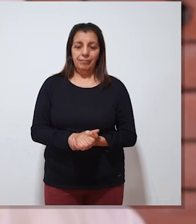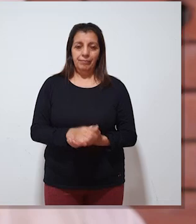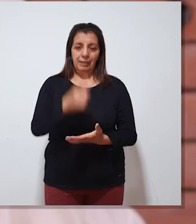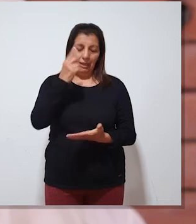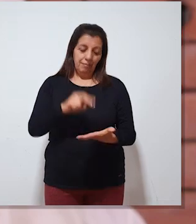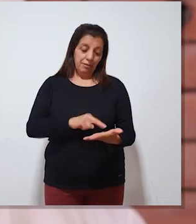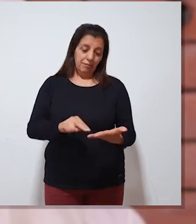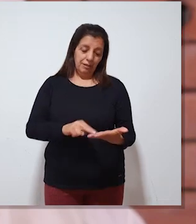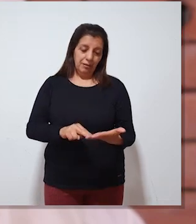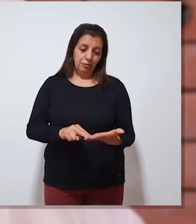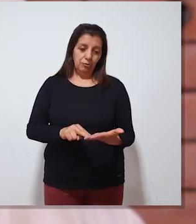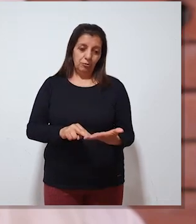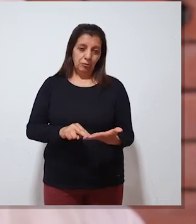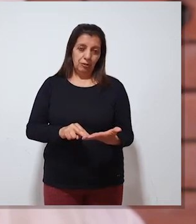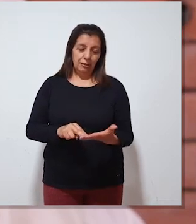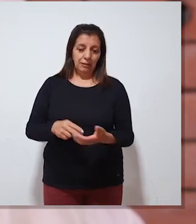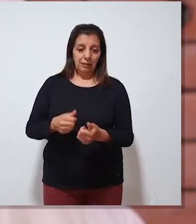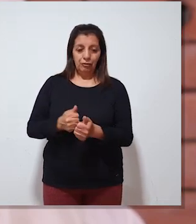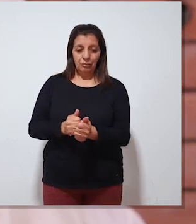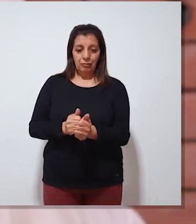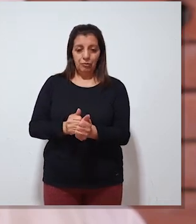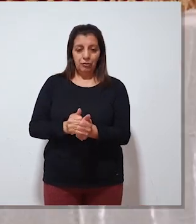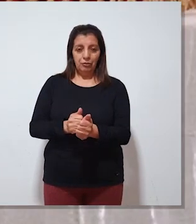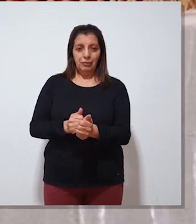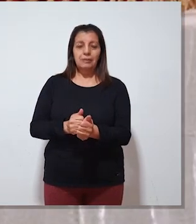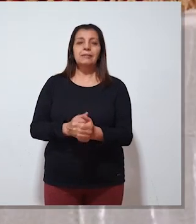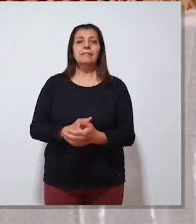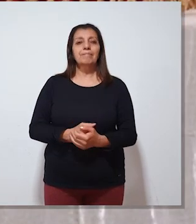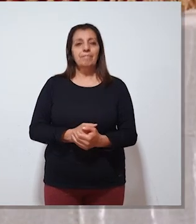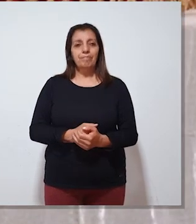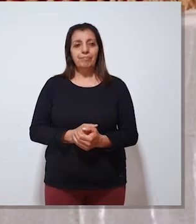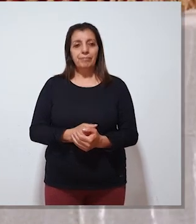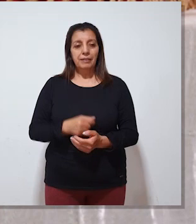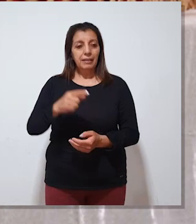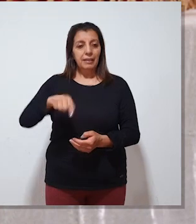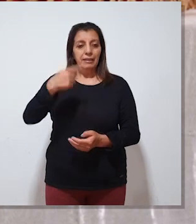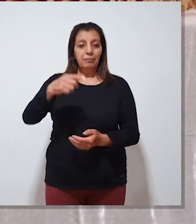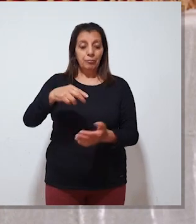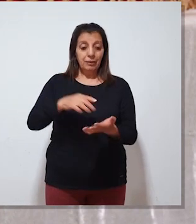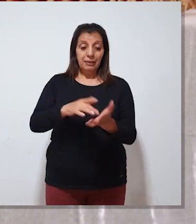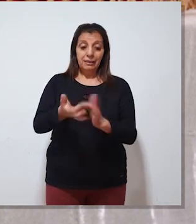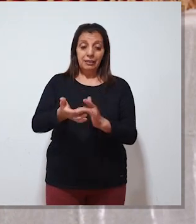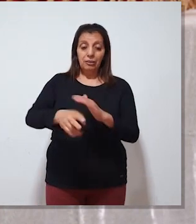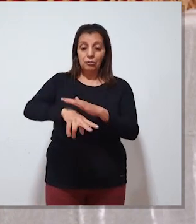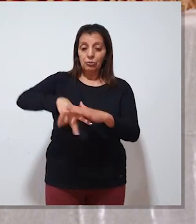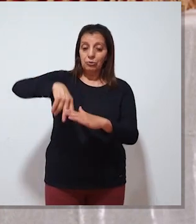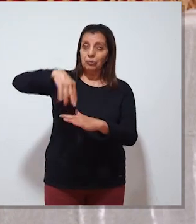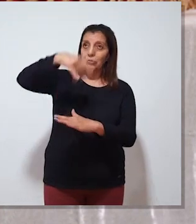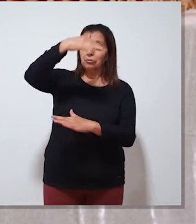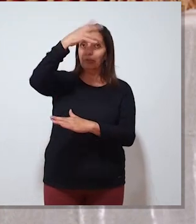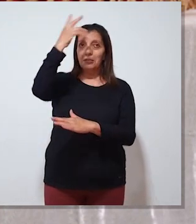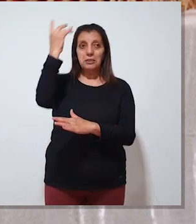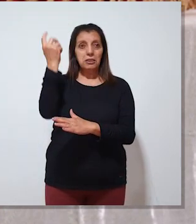Lectura de los Hechos de los Apóstoles. Después que Jesús subió al cielo, los apóstoles